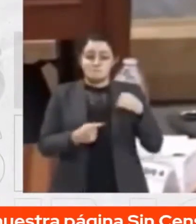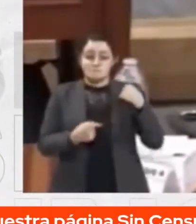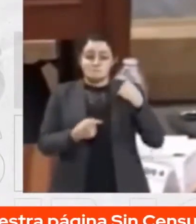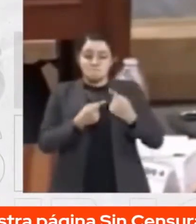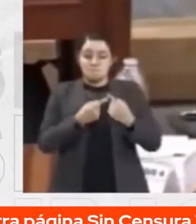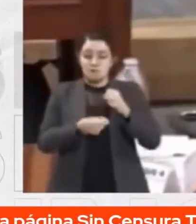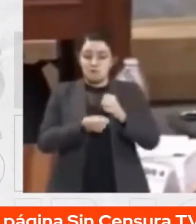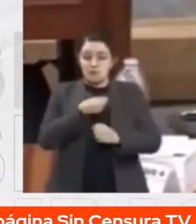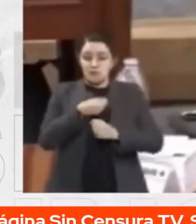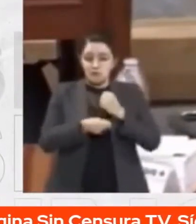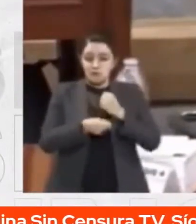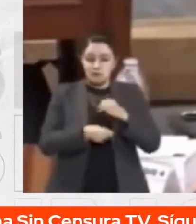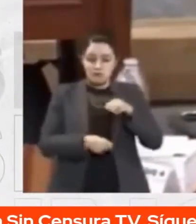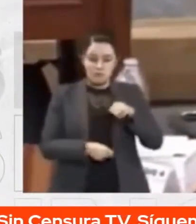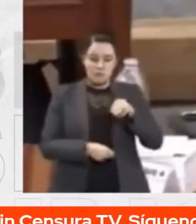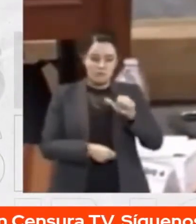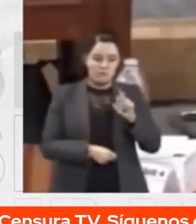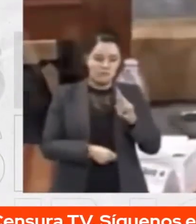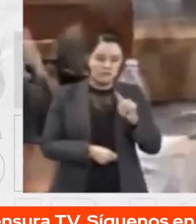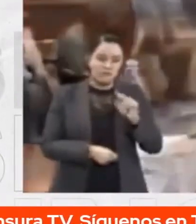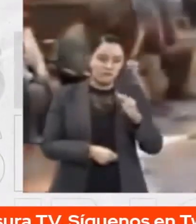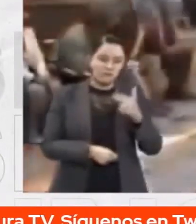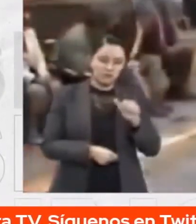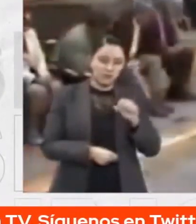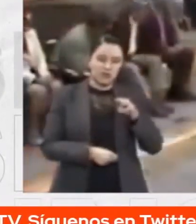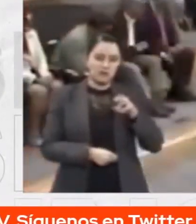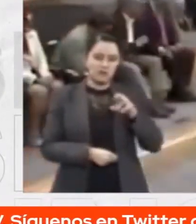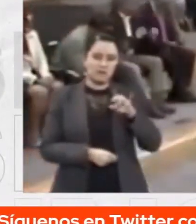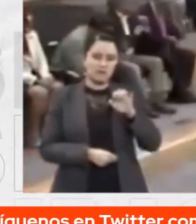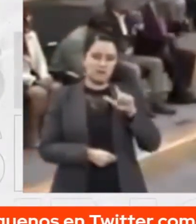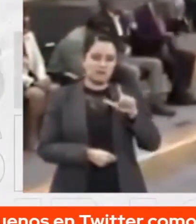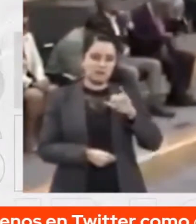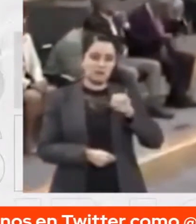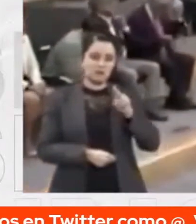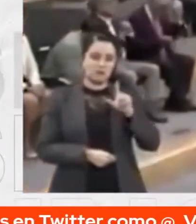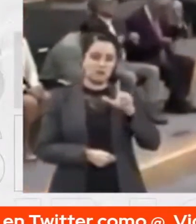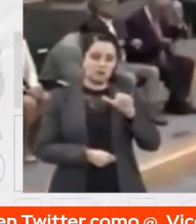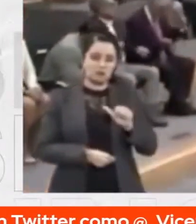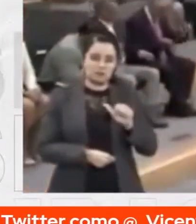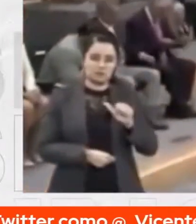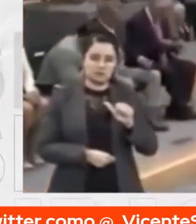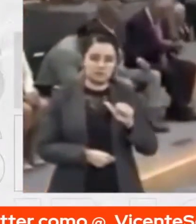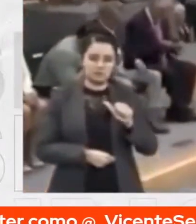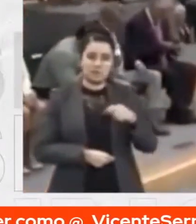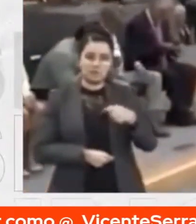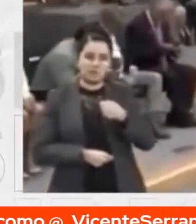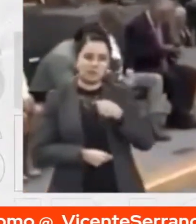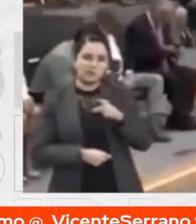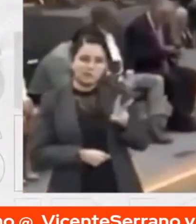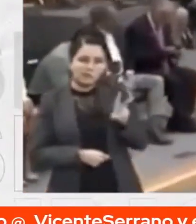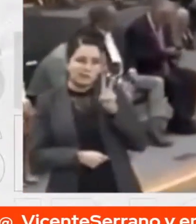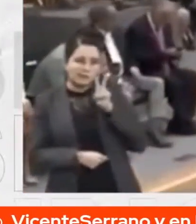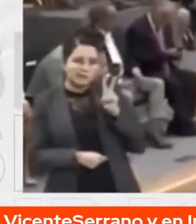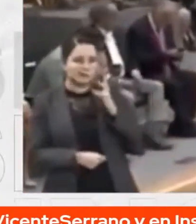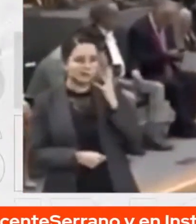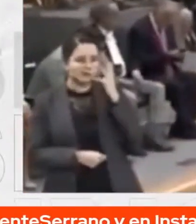Marta María y Julia han llenado mi vista de belleza